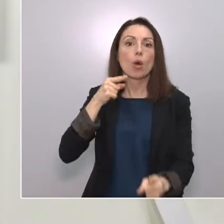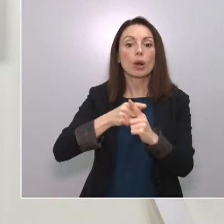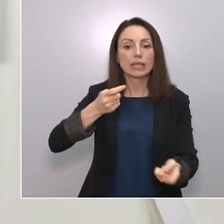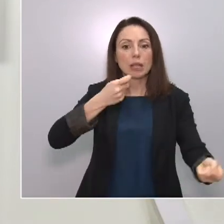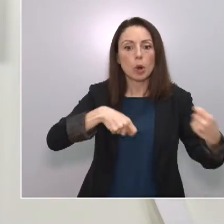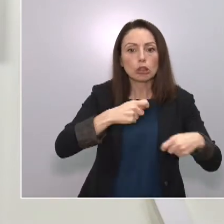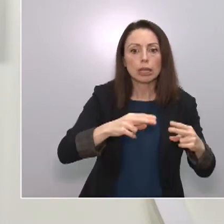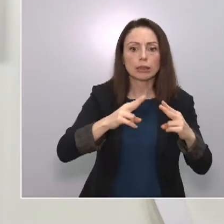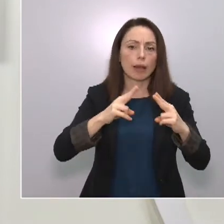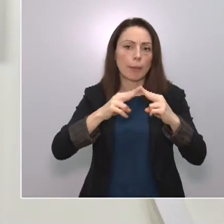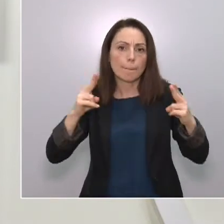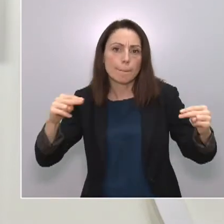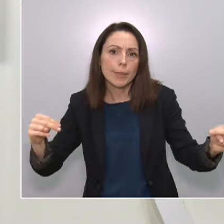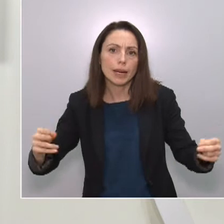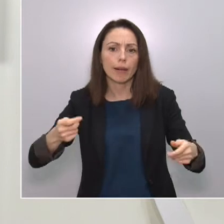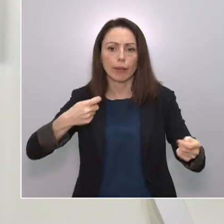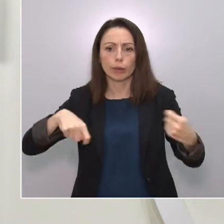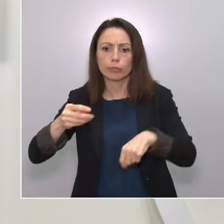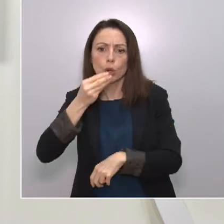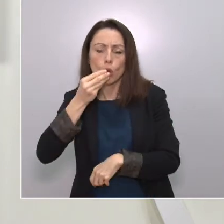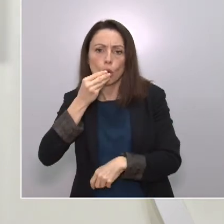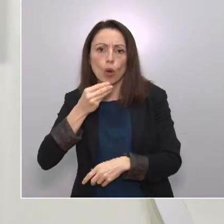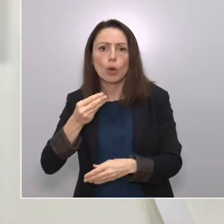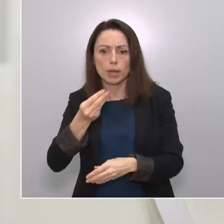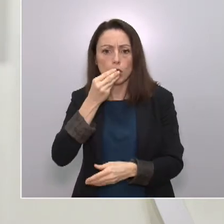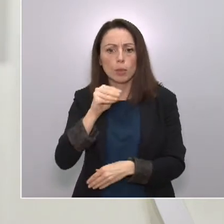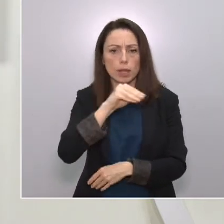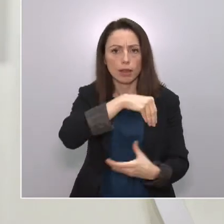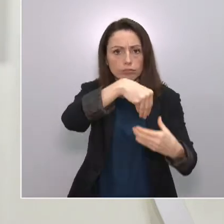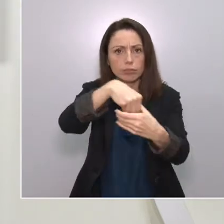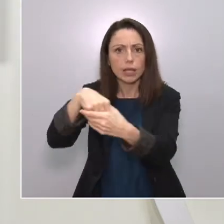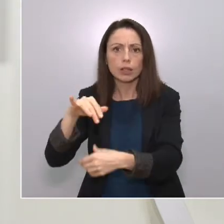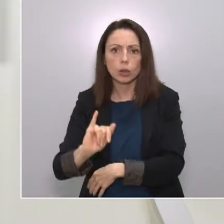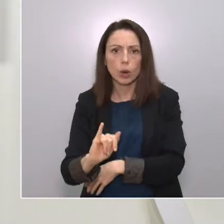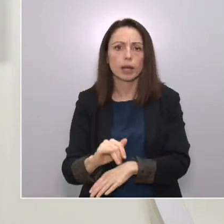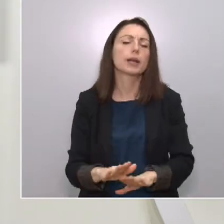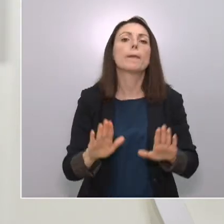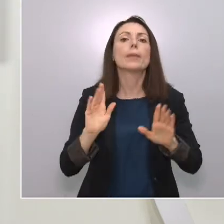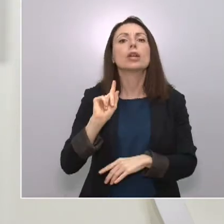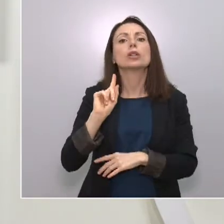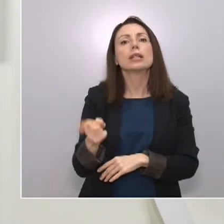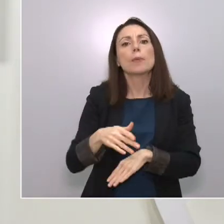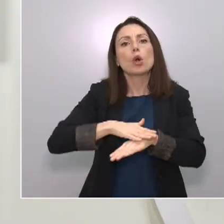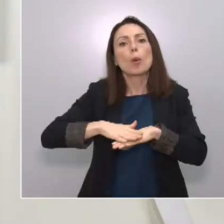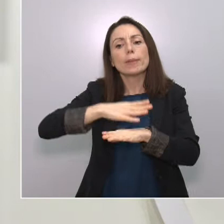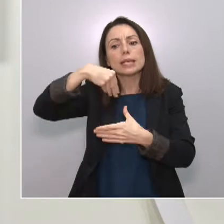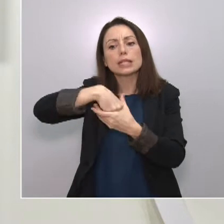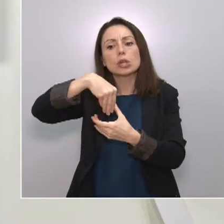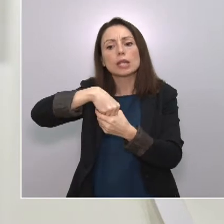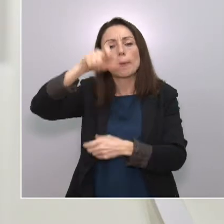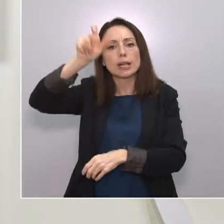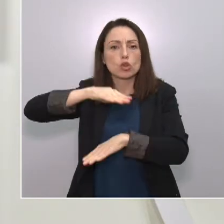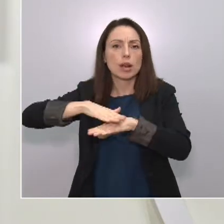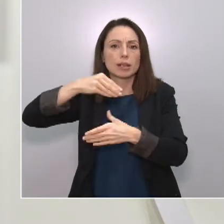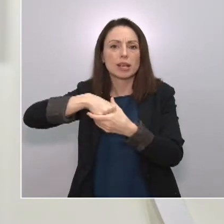tiendas, mercados y supermercados. Tampoco es de recibo que el ministro del Interior nos